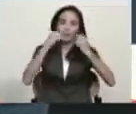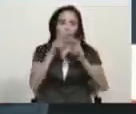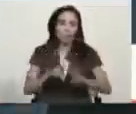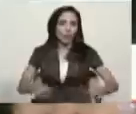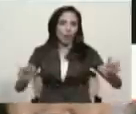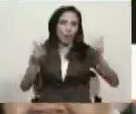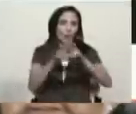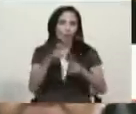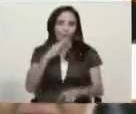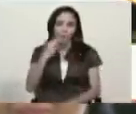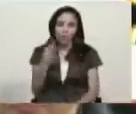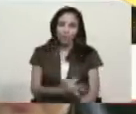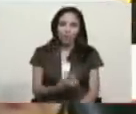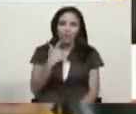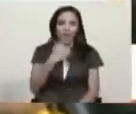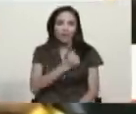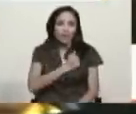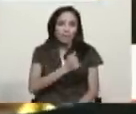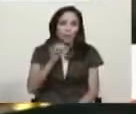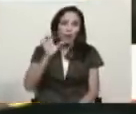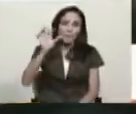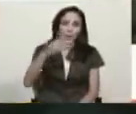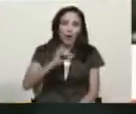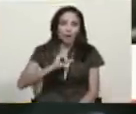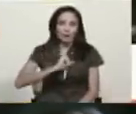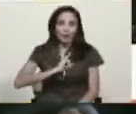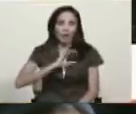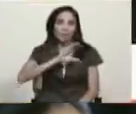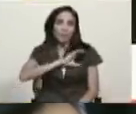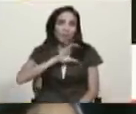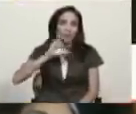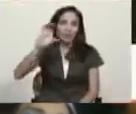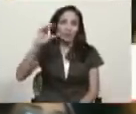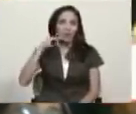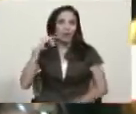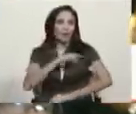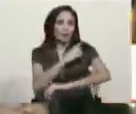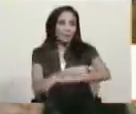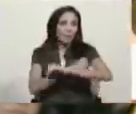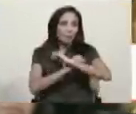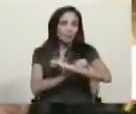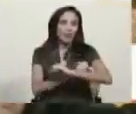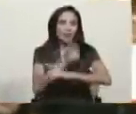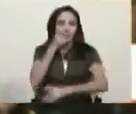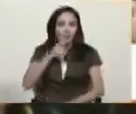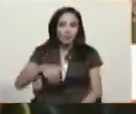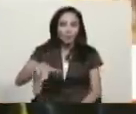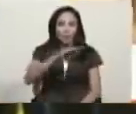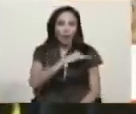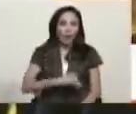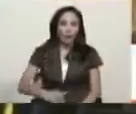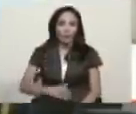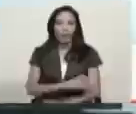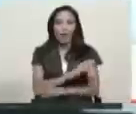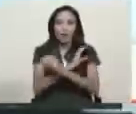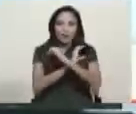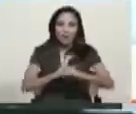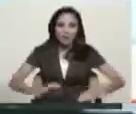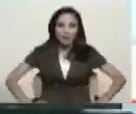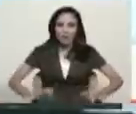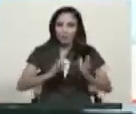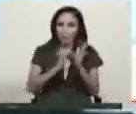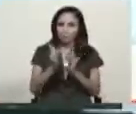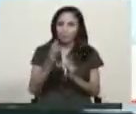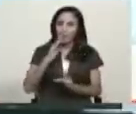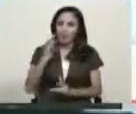de honestidad, de patriotismo, de dignidad, de poder popular, maestro de cristianismo auténtico,